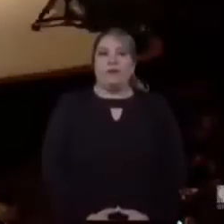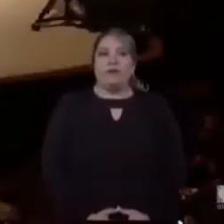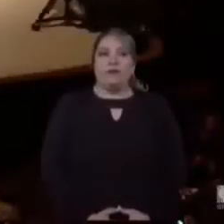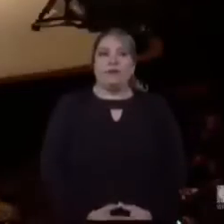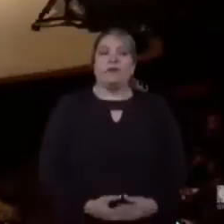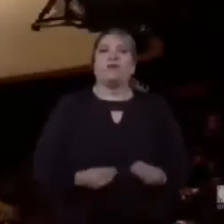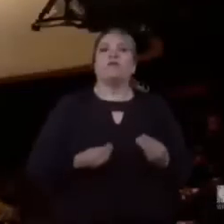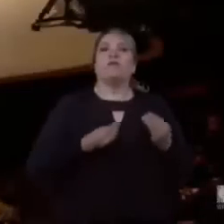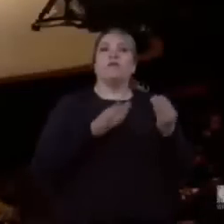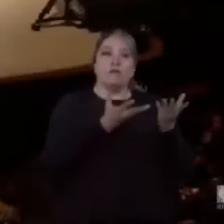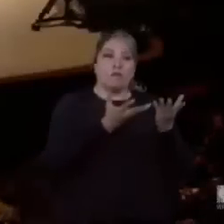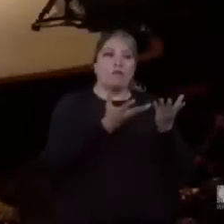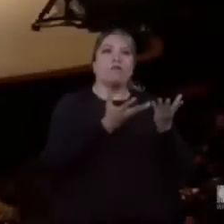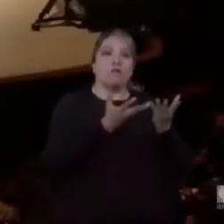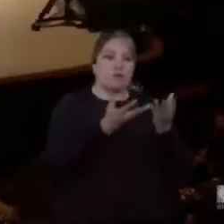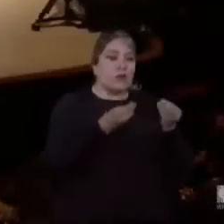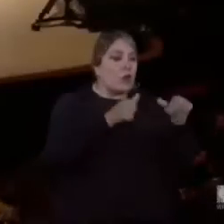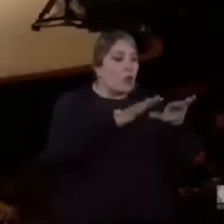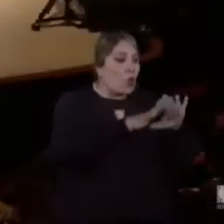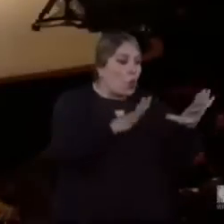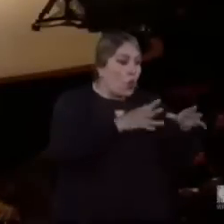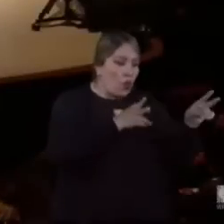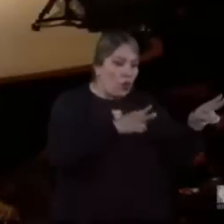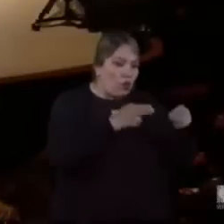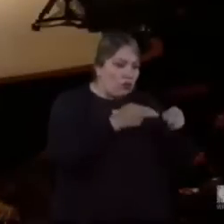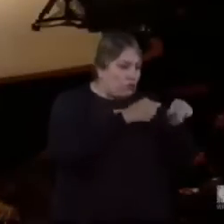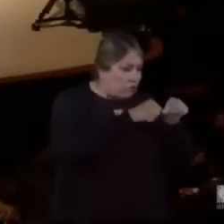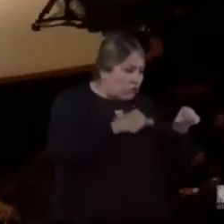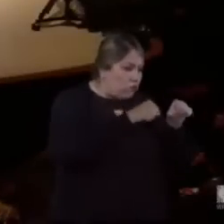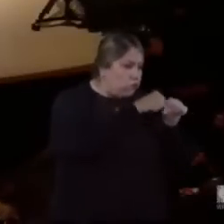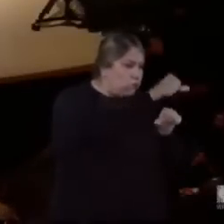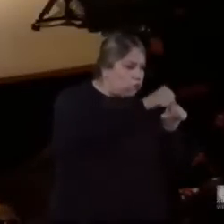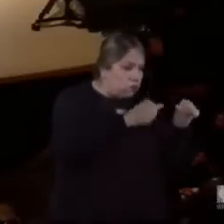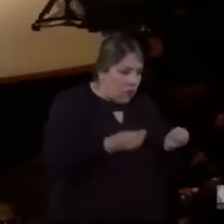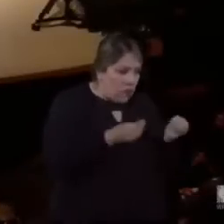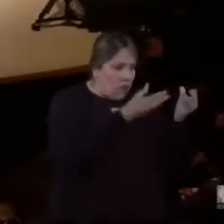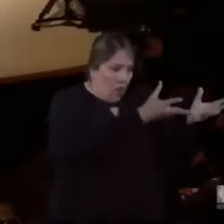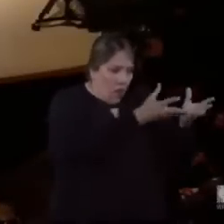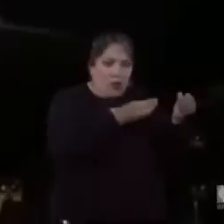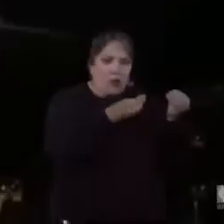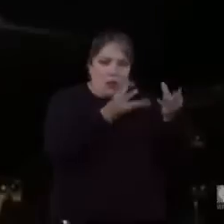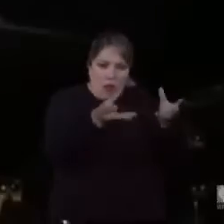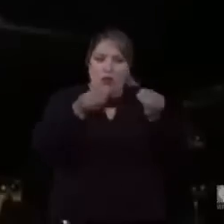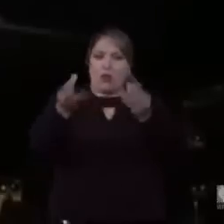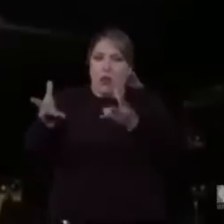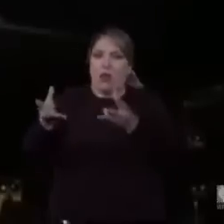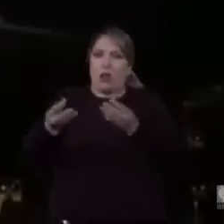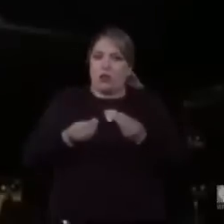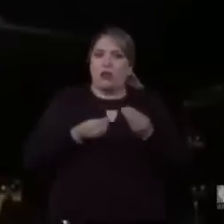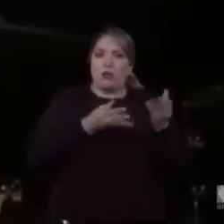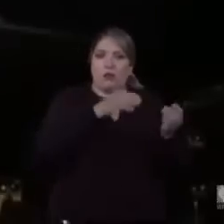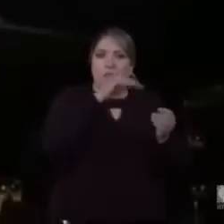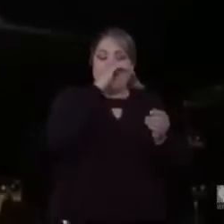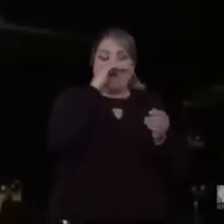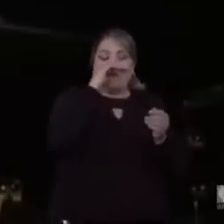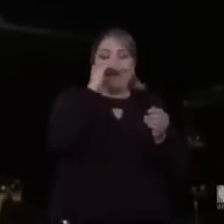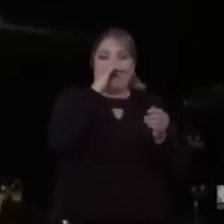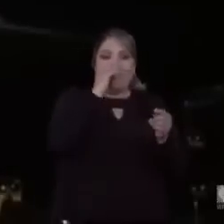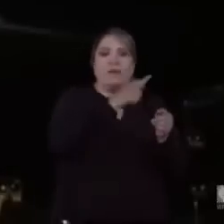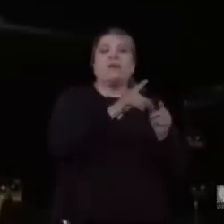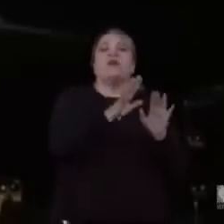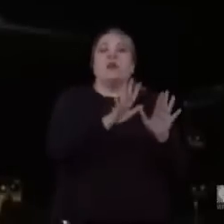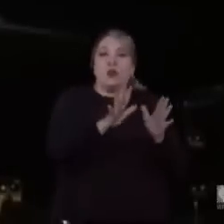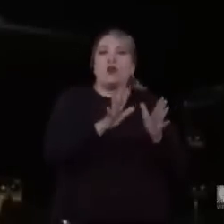Asegurarles la redistribución equitativa de la tierra, la prevención y reversión del despojo y